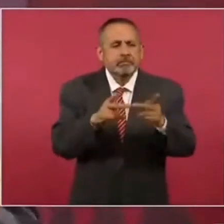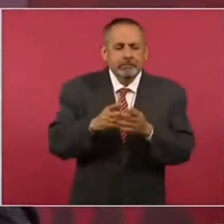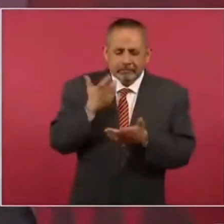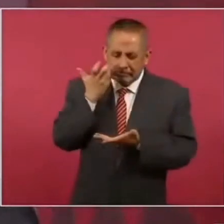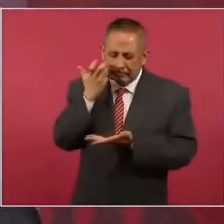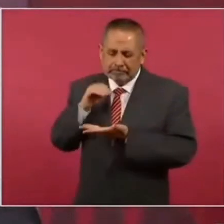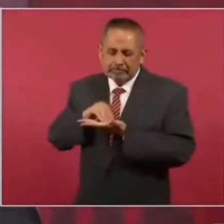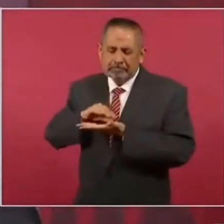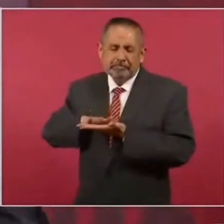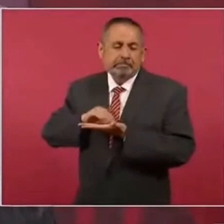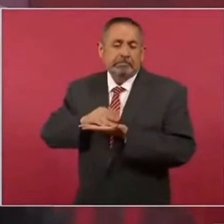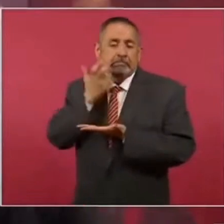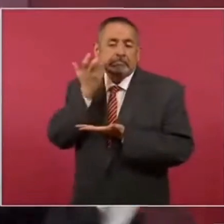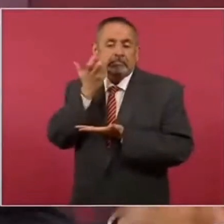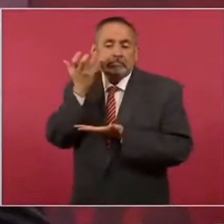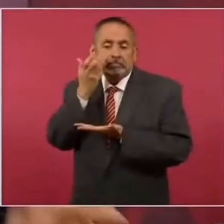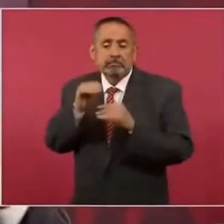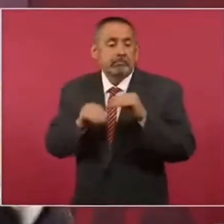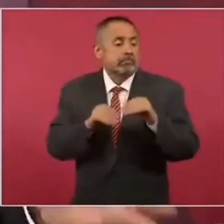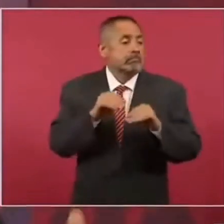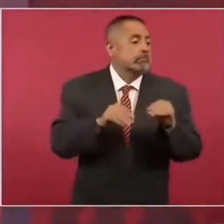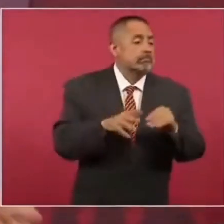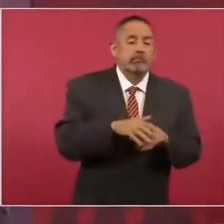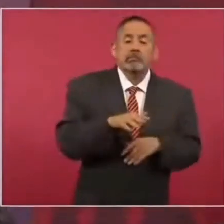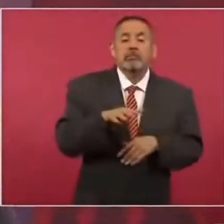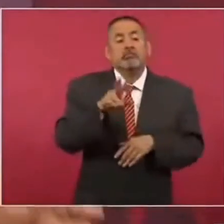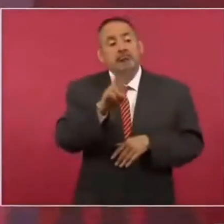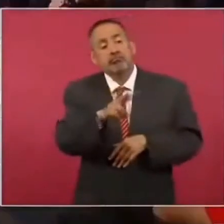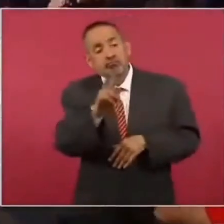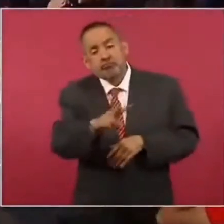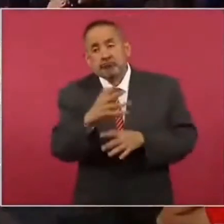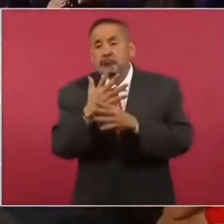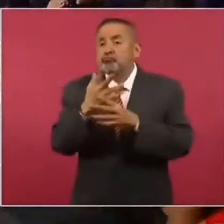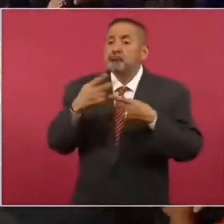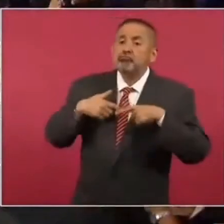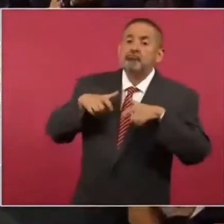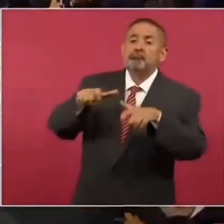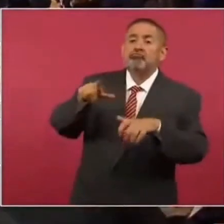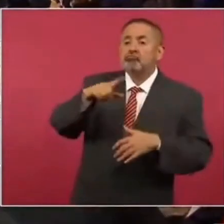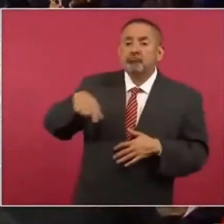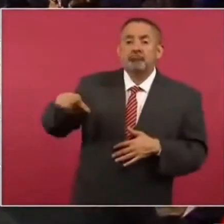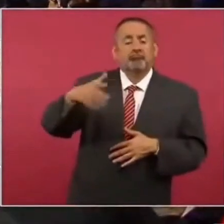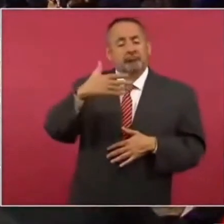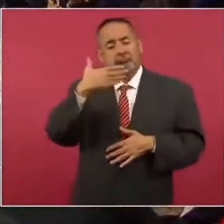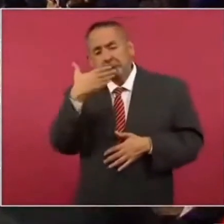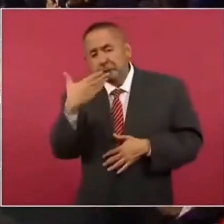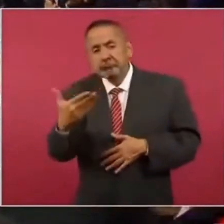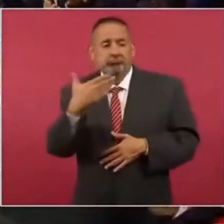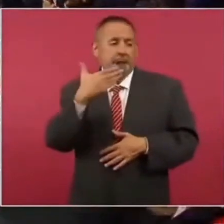cuchareada en donde el pueblo de México dice que está muy bien el Poder Judicial,